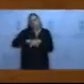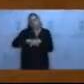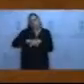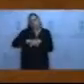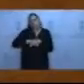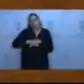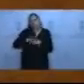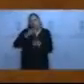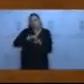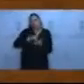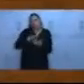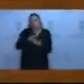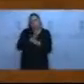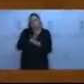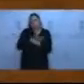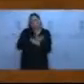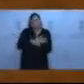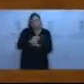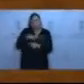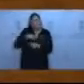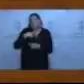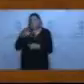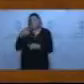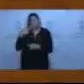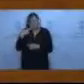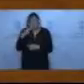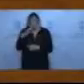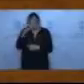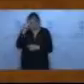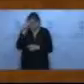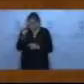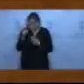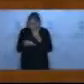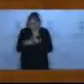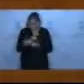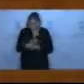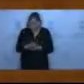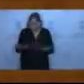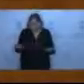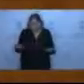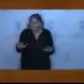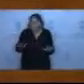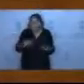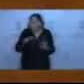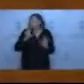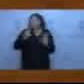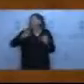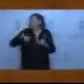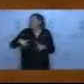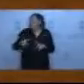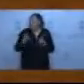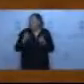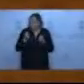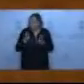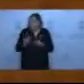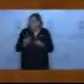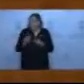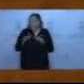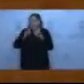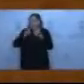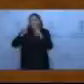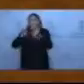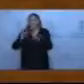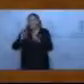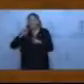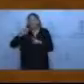que es que no hacen nada. Y entonces, si no hacen nada, la verdad es que nos podemos llegar a plantear también para qué queremos un órgano de fiscalización que nos